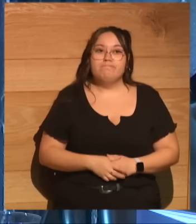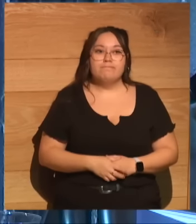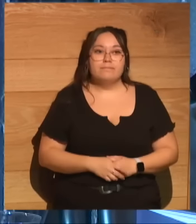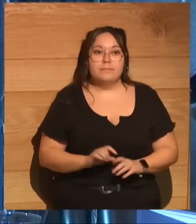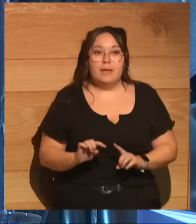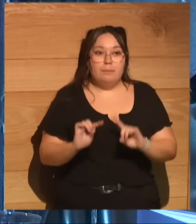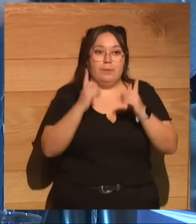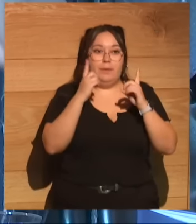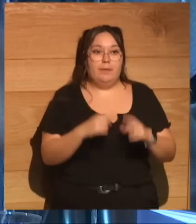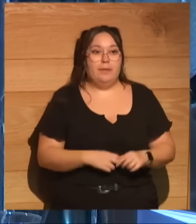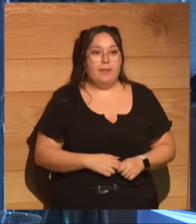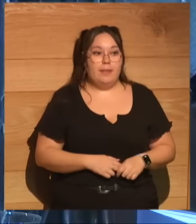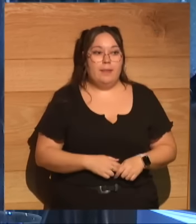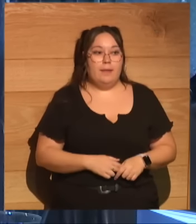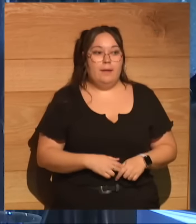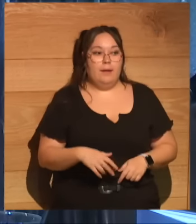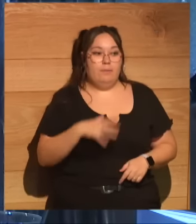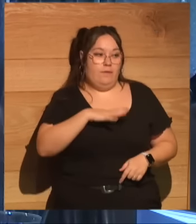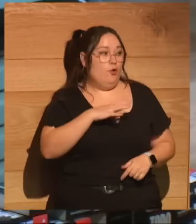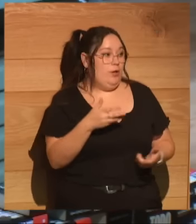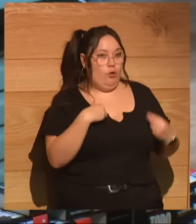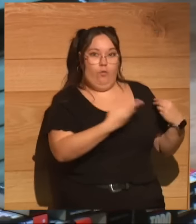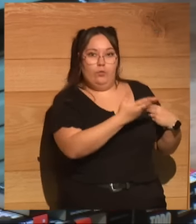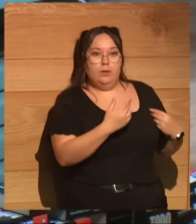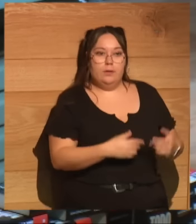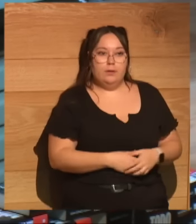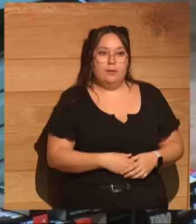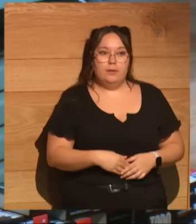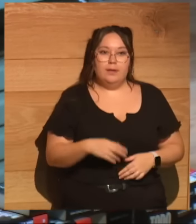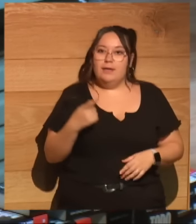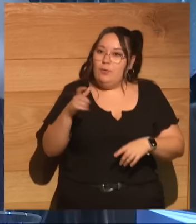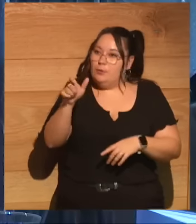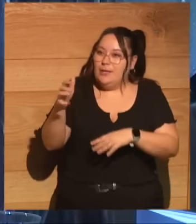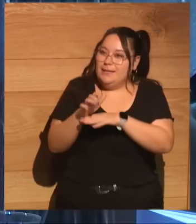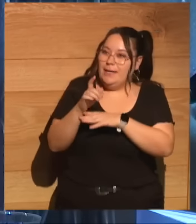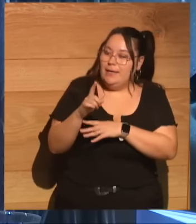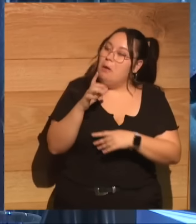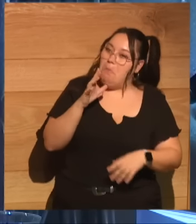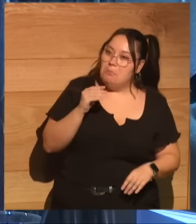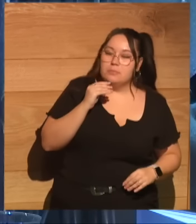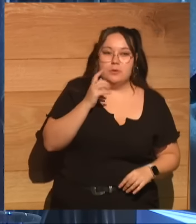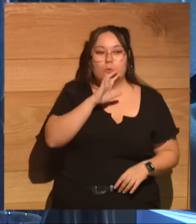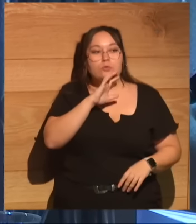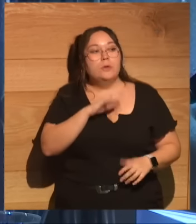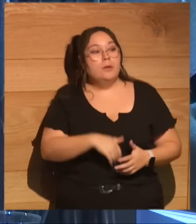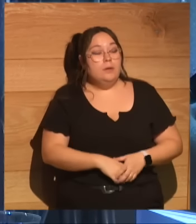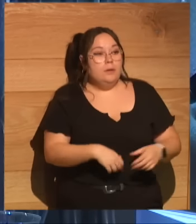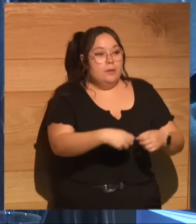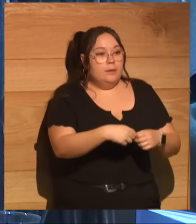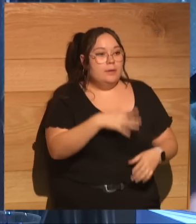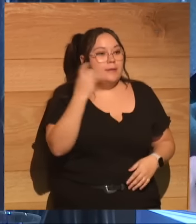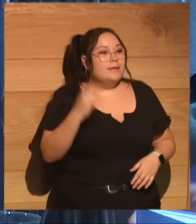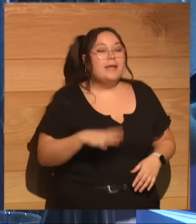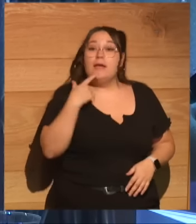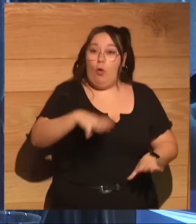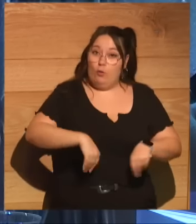es la primera vez. Dejadle que lo disfrute, ¿vale? ¿Qué es ese sonido tan maravilloso? Tiraba ropa suelta a la piscina. ¿Quién se ha reído que